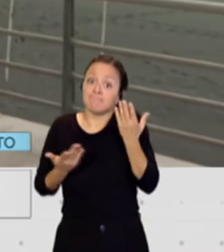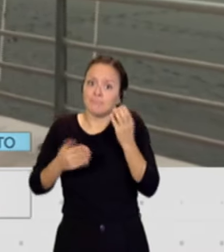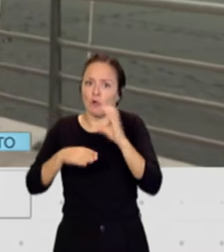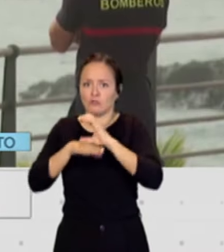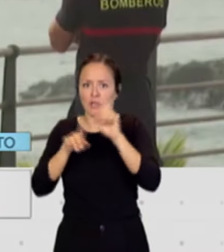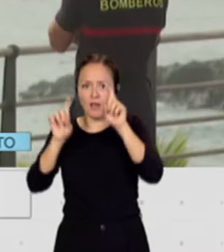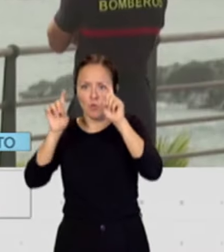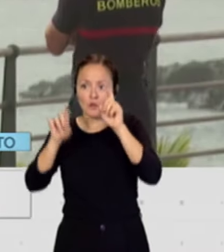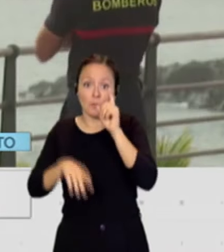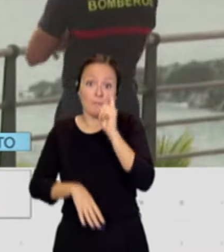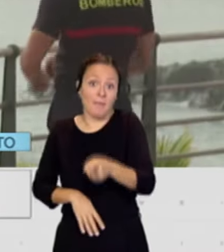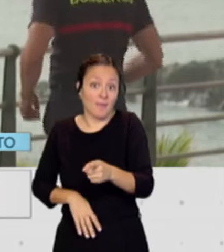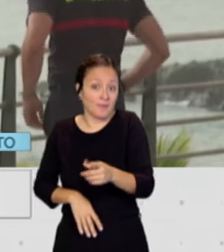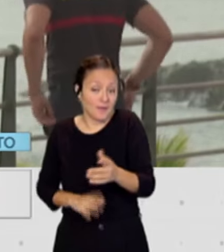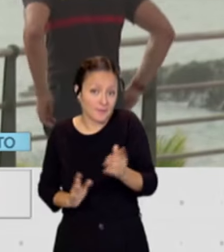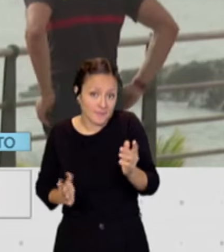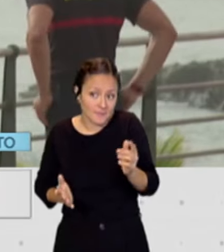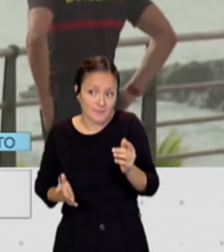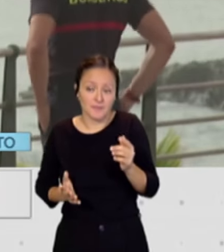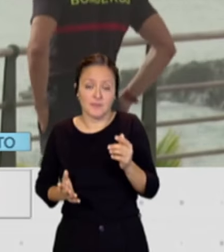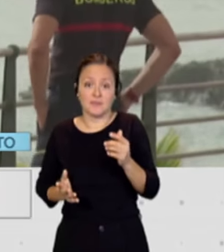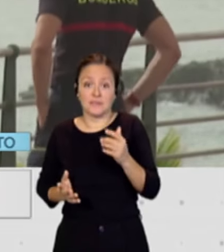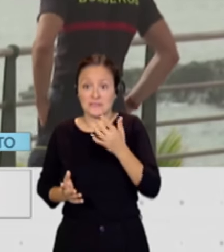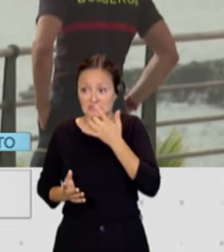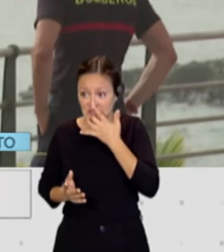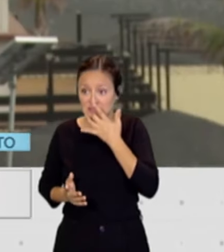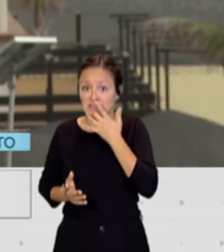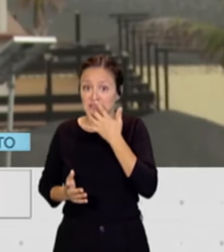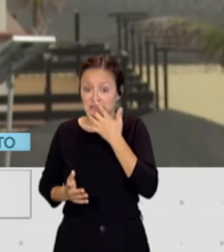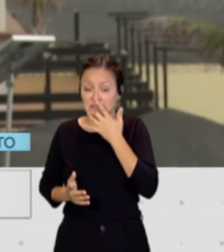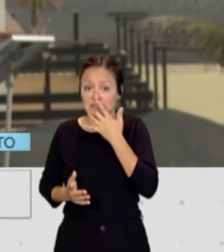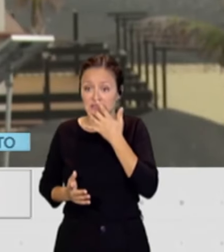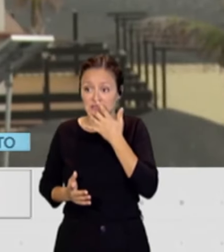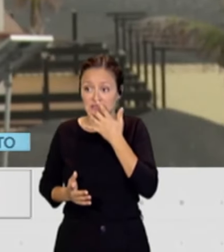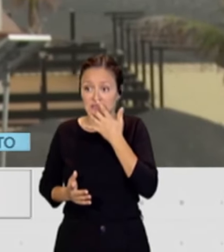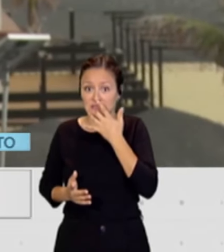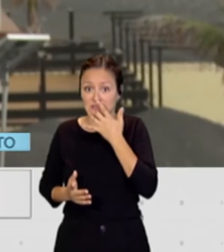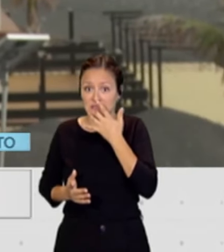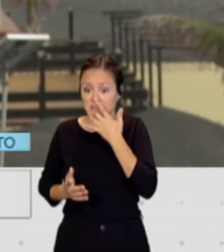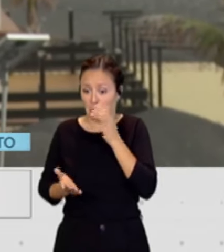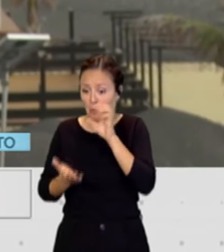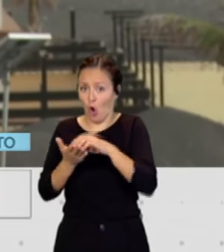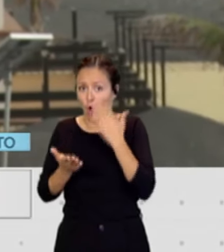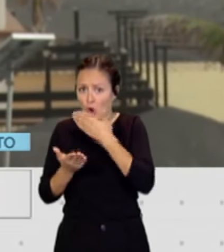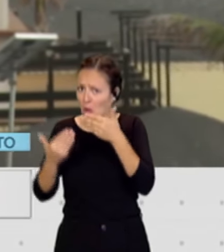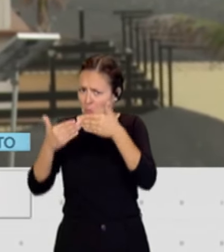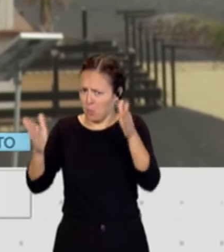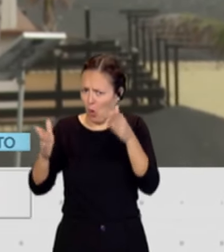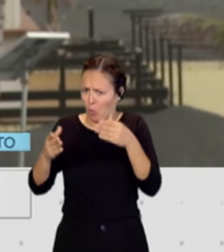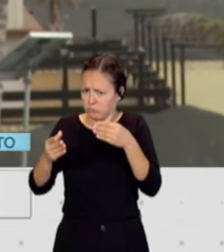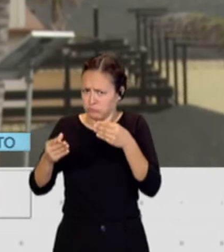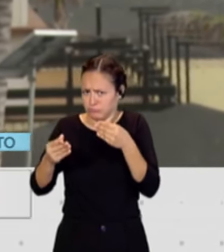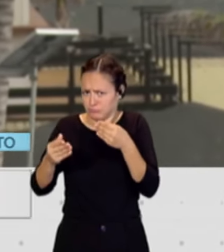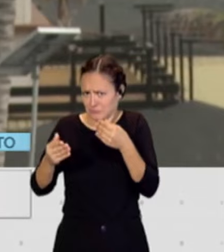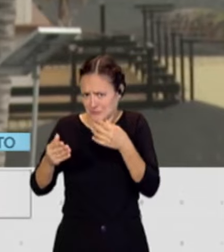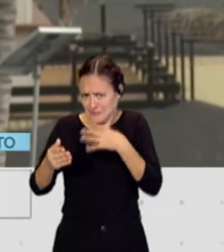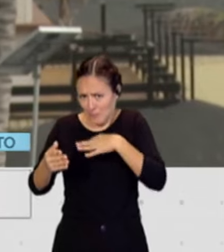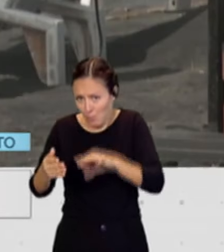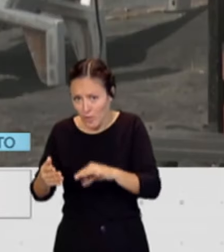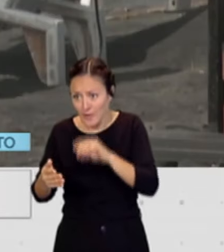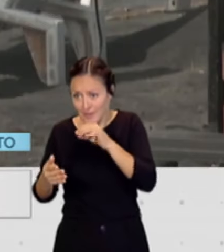Educación si si si al final finalmente se recupera para su uso habitual o no pero desde el punto de vista de